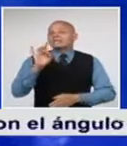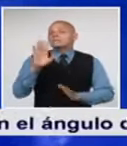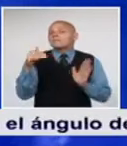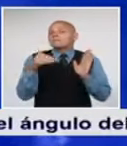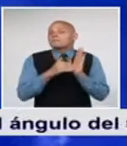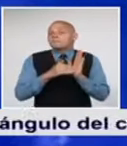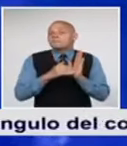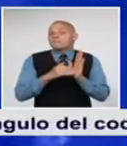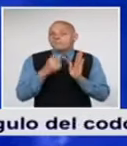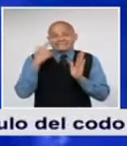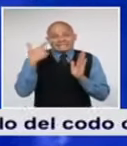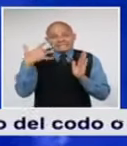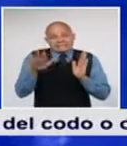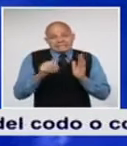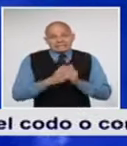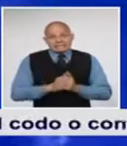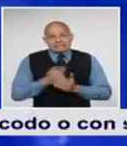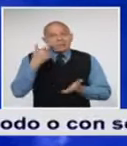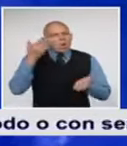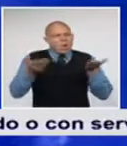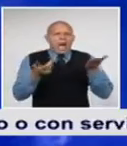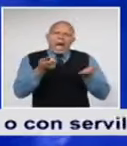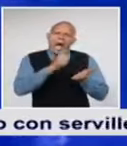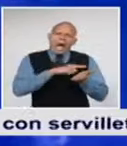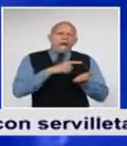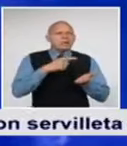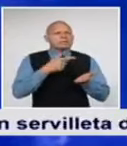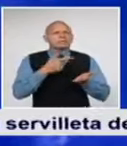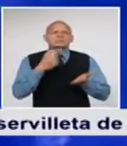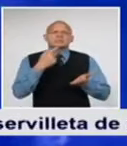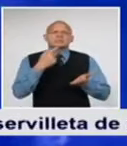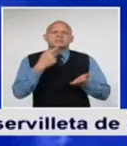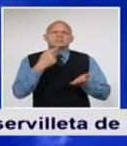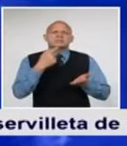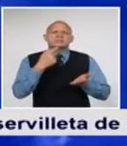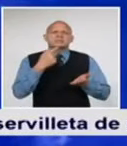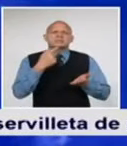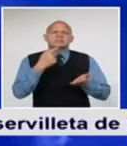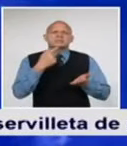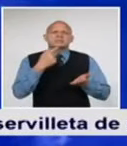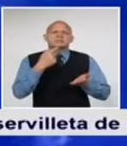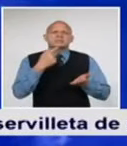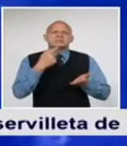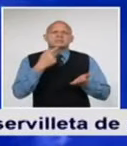15.440. Fíjense que estábamos en 9.000, 10.000, pero ayer fallecieron